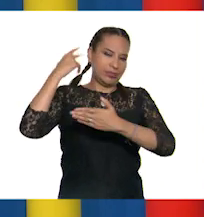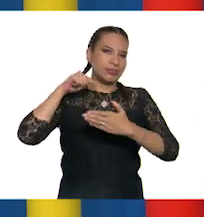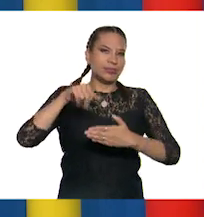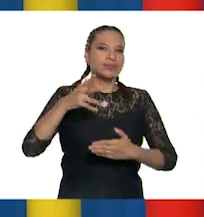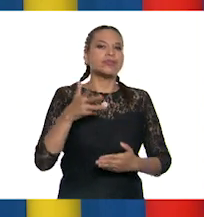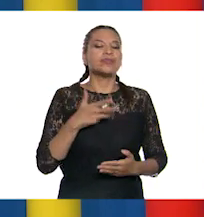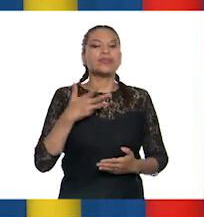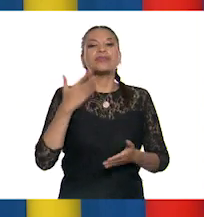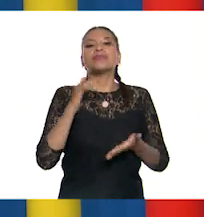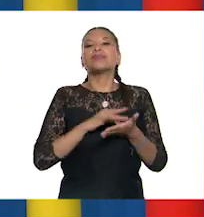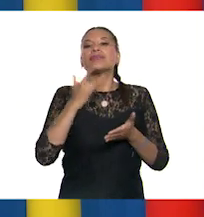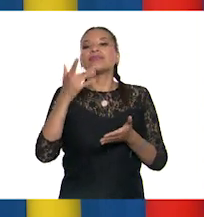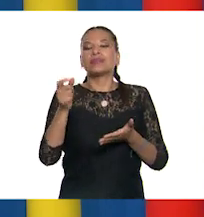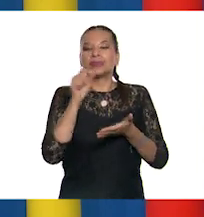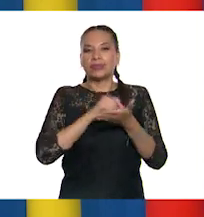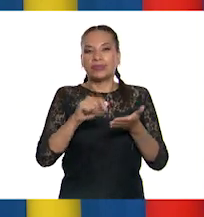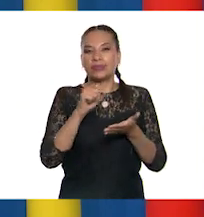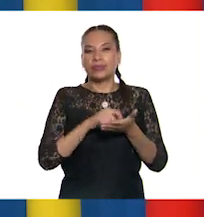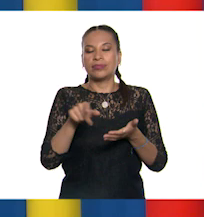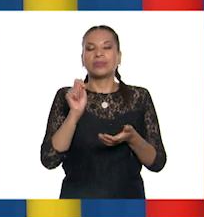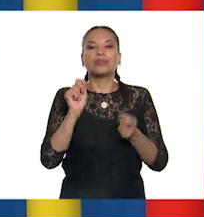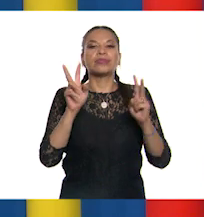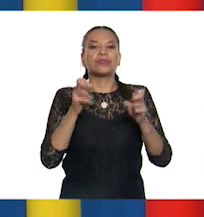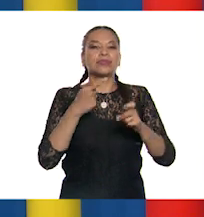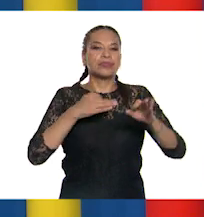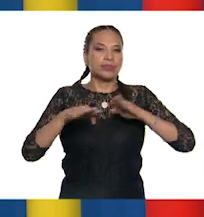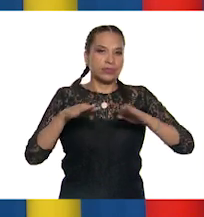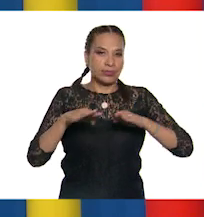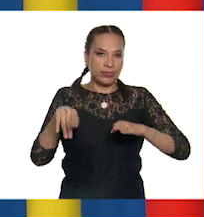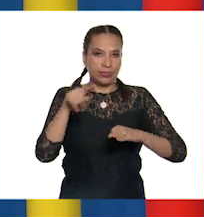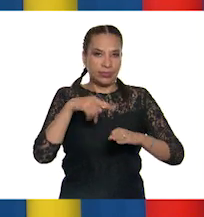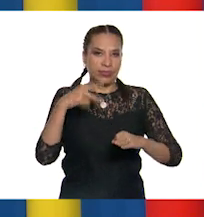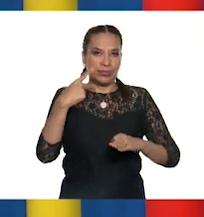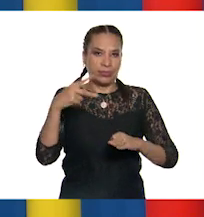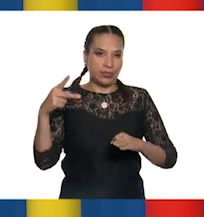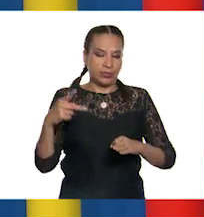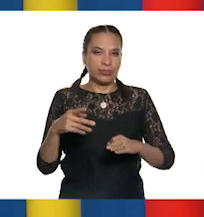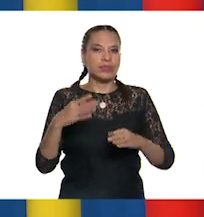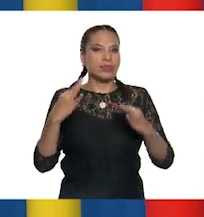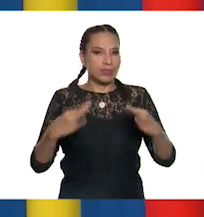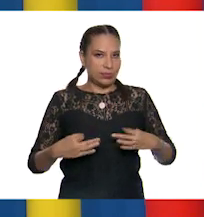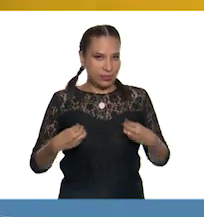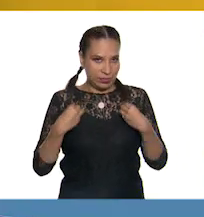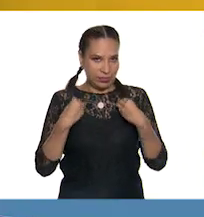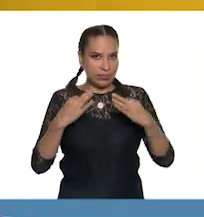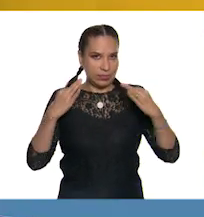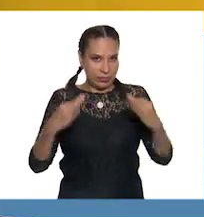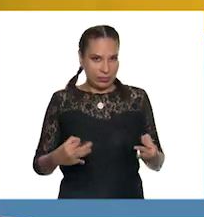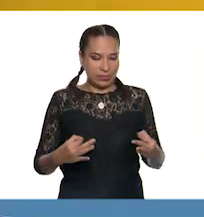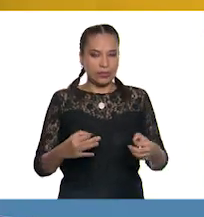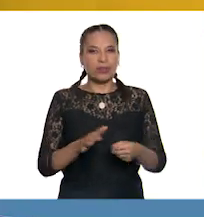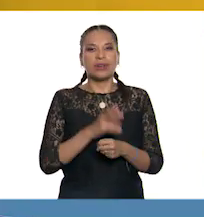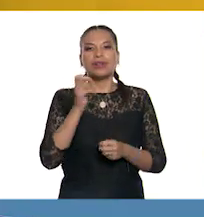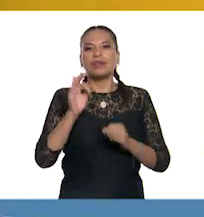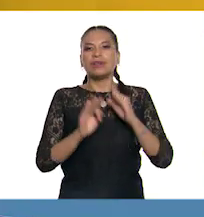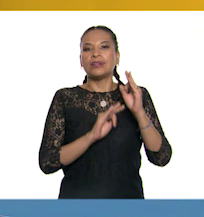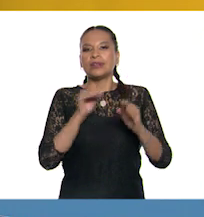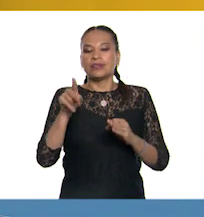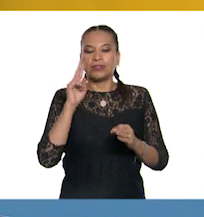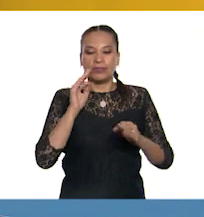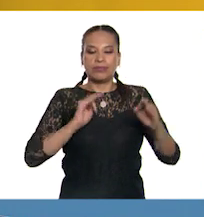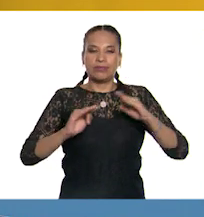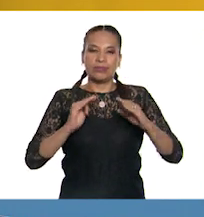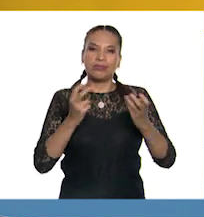determinados gracias a un texto literario sobre los trabajadores y sobre su realidad. Así es, de eso se trata este